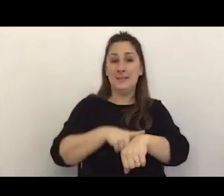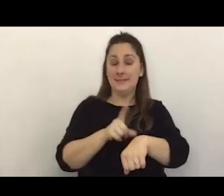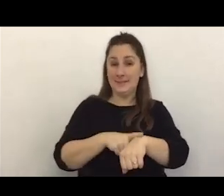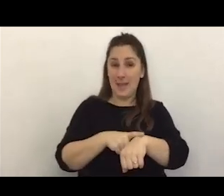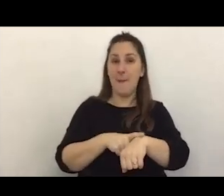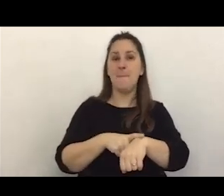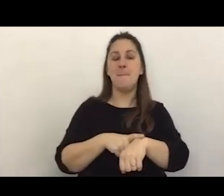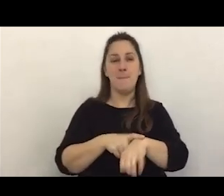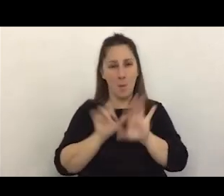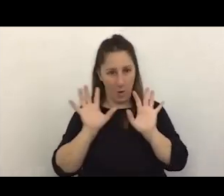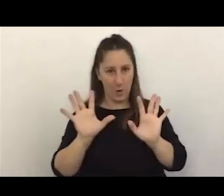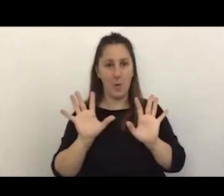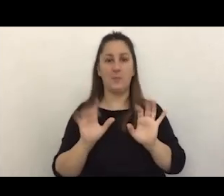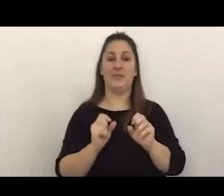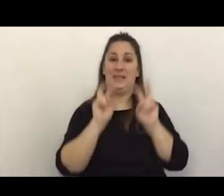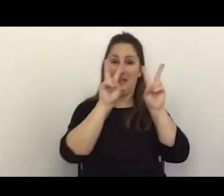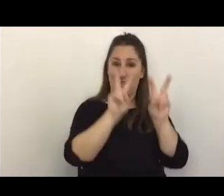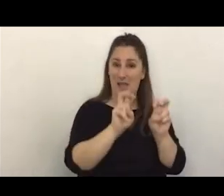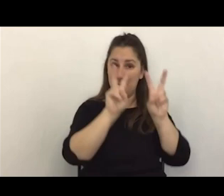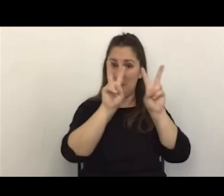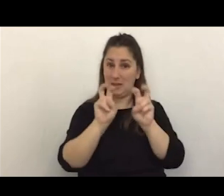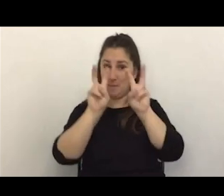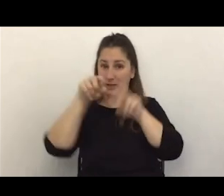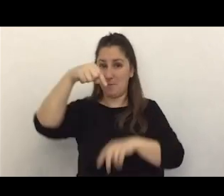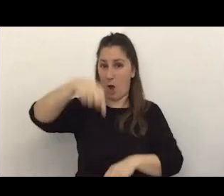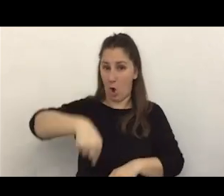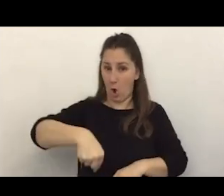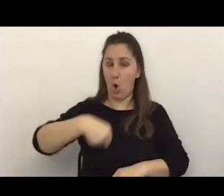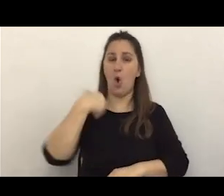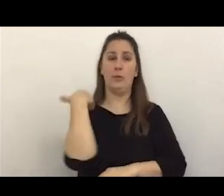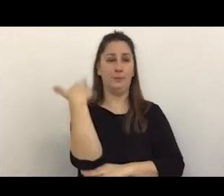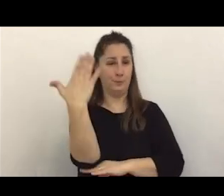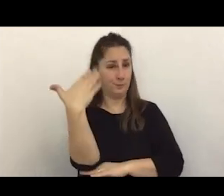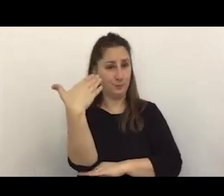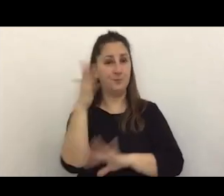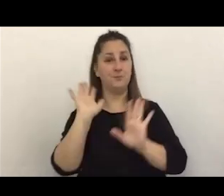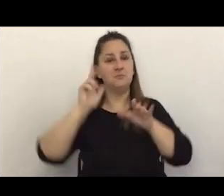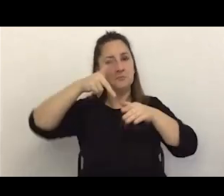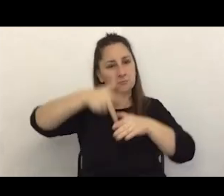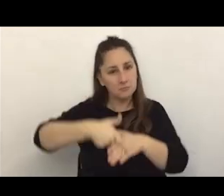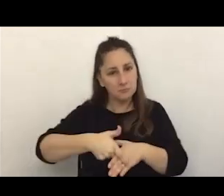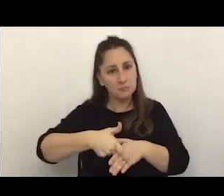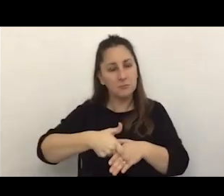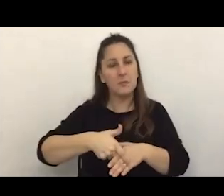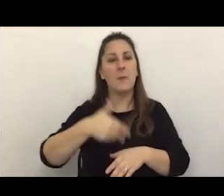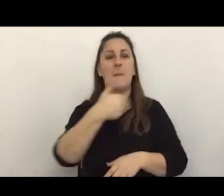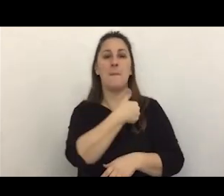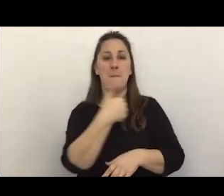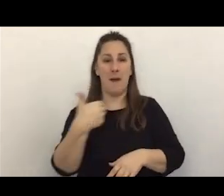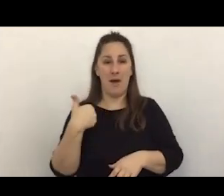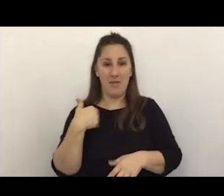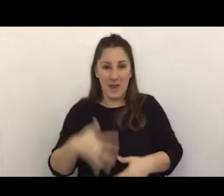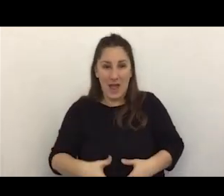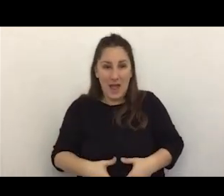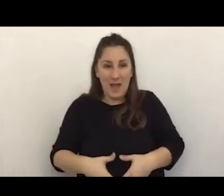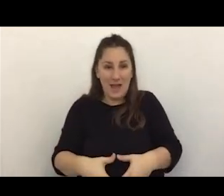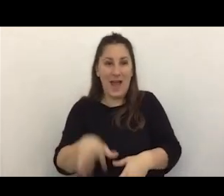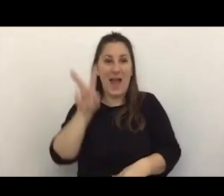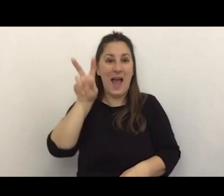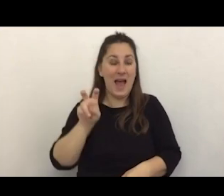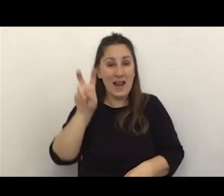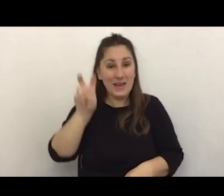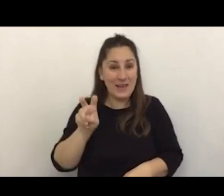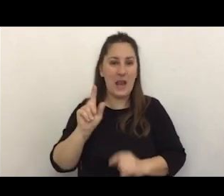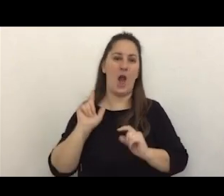los primeros temas en el día de hoy y voy a dejar para el próximo lunes la maternidad subrogada. Así que los que estaban acá por maternidad